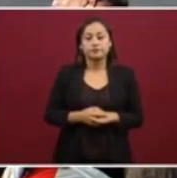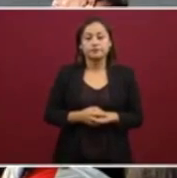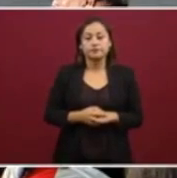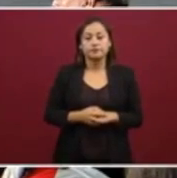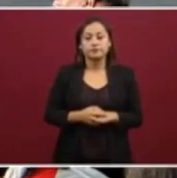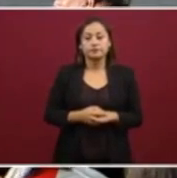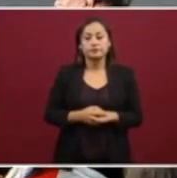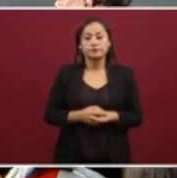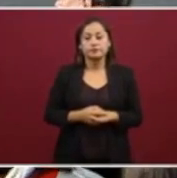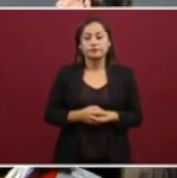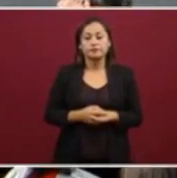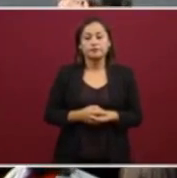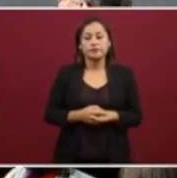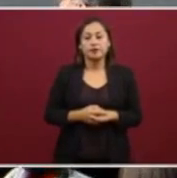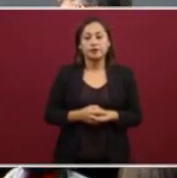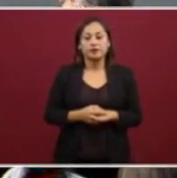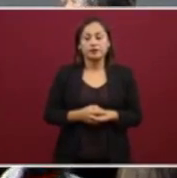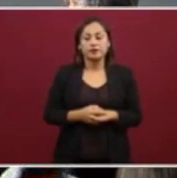Bien.